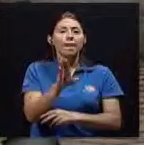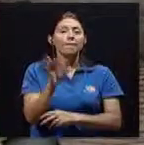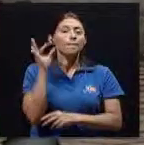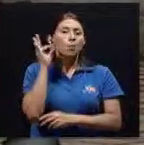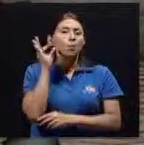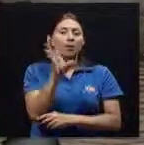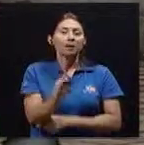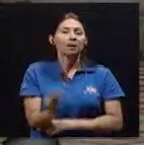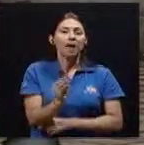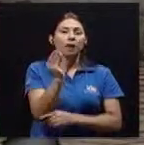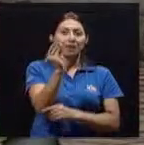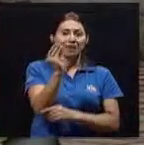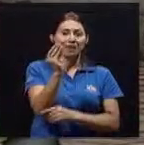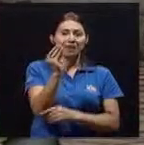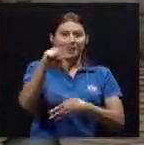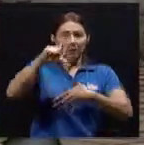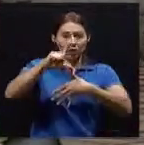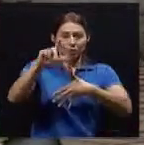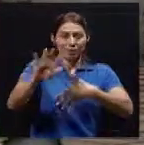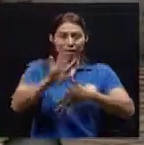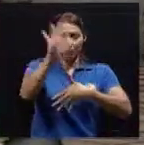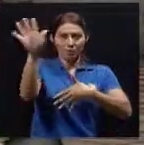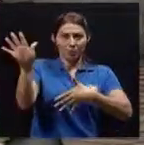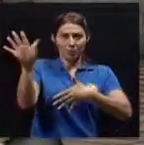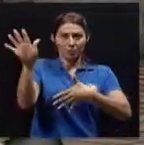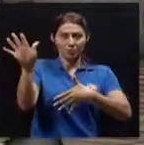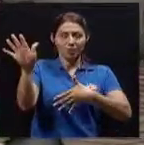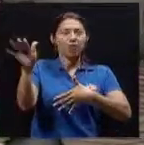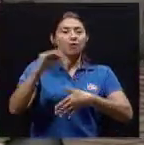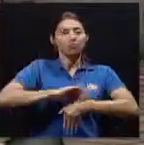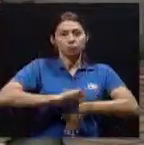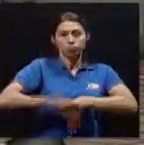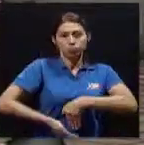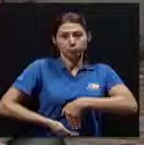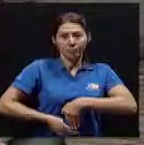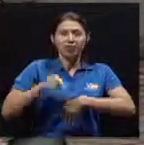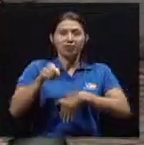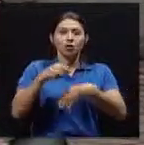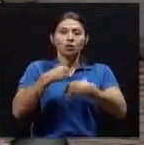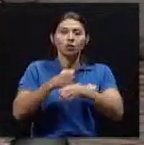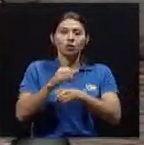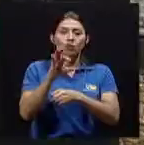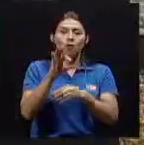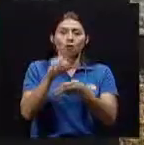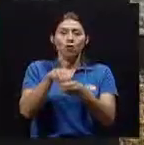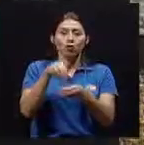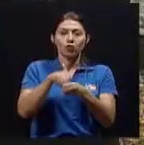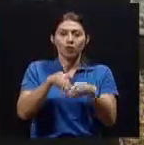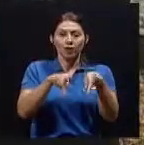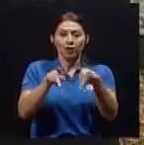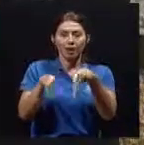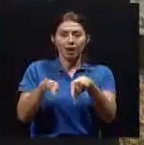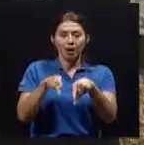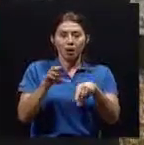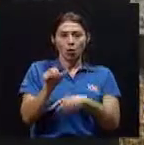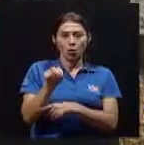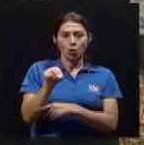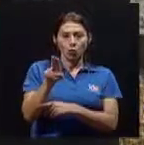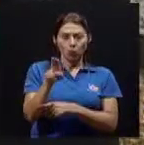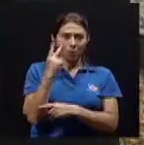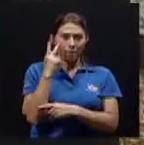en Latinoamérica y el Caribe por el Fondo de Población de las Naciones Unidas. Veámoslo, por favor.